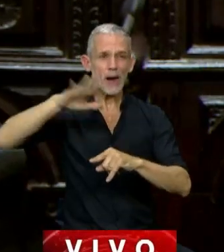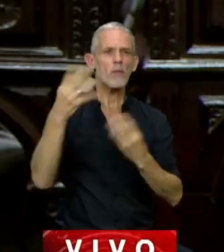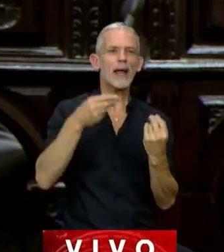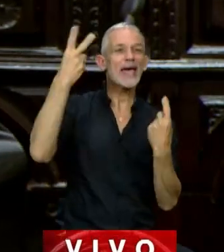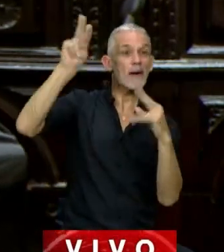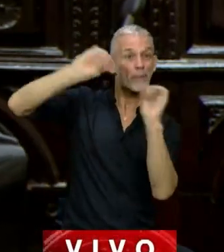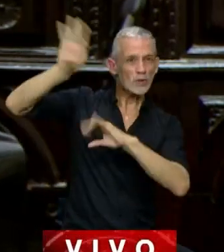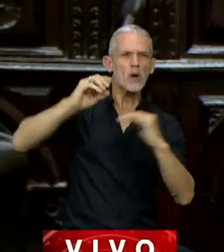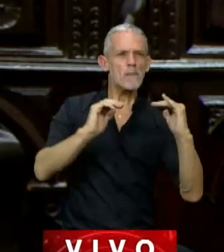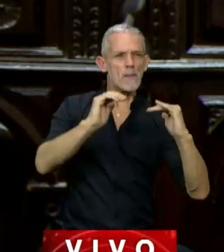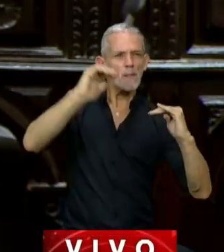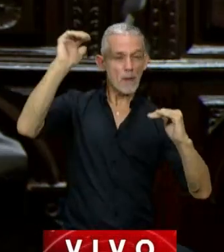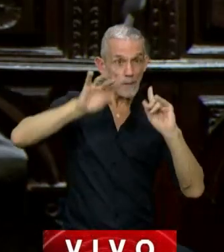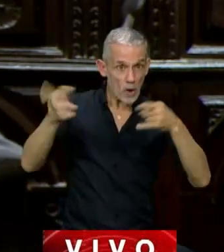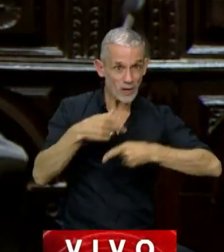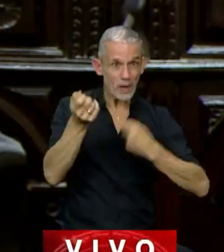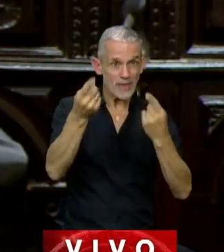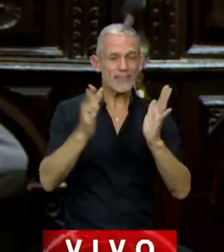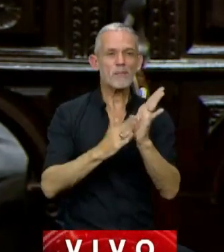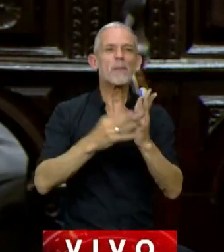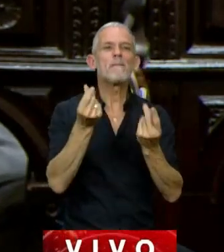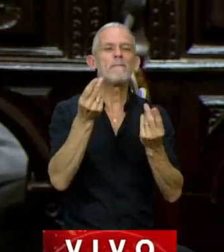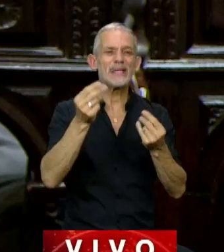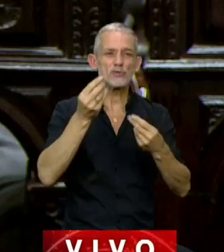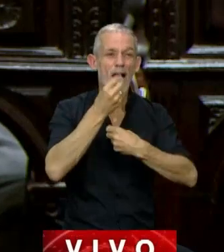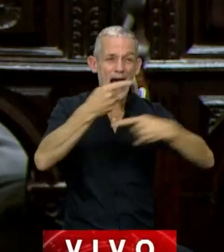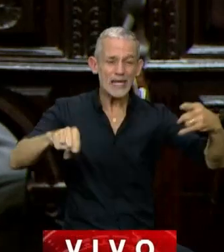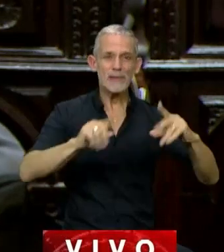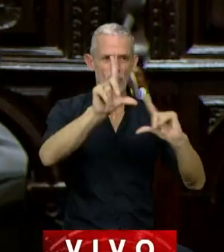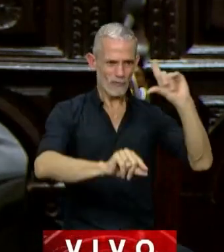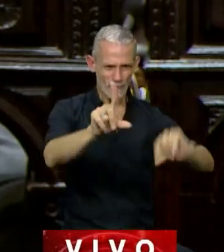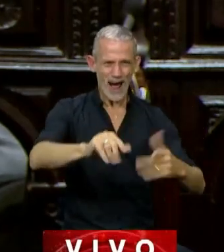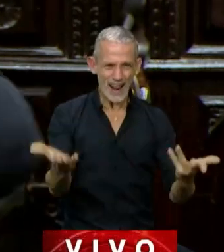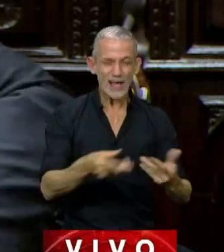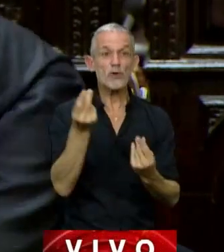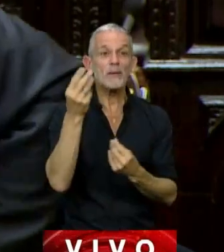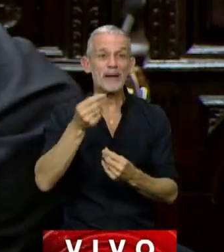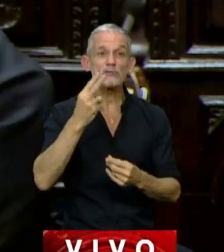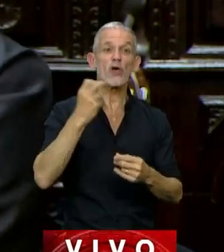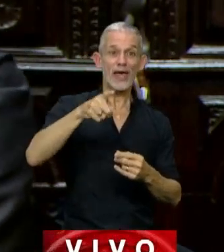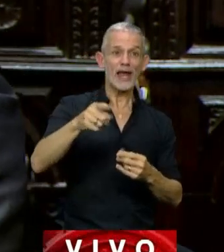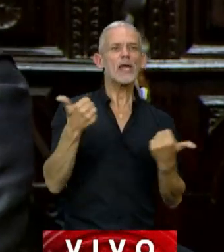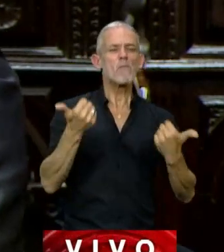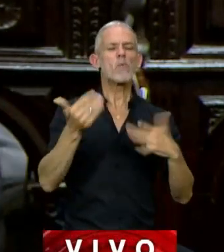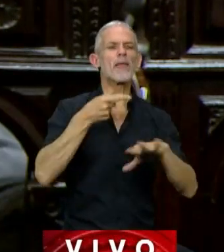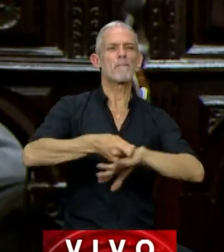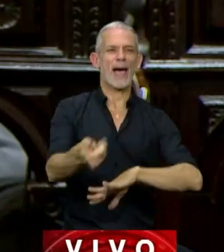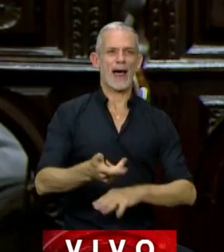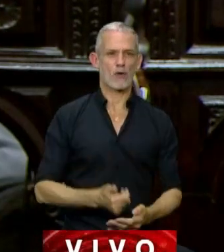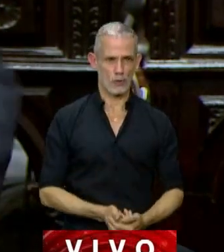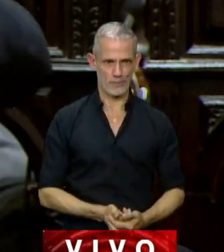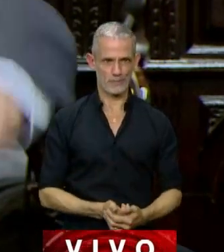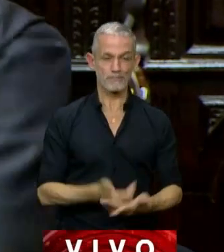las exportaciones, pero al mismo tiempo garantizar que el precio de los alimentos sea barato y el precio de la energía sea